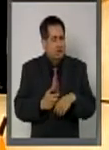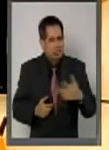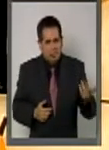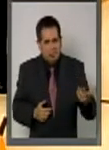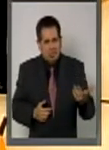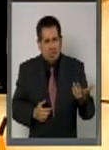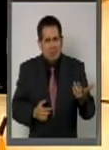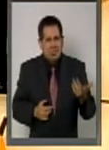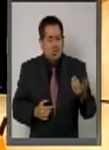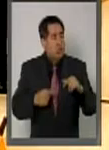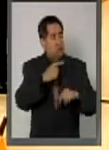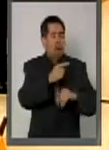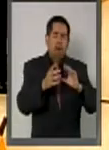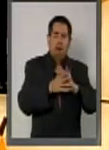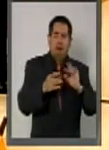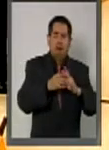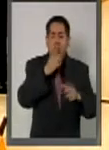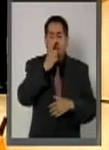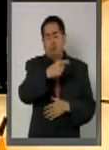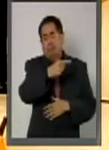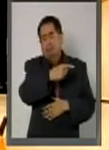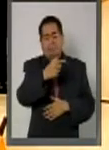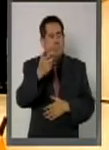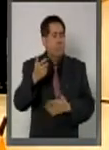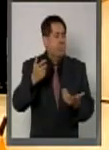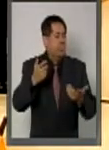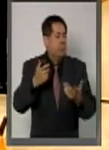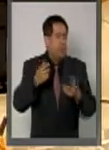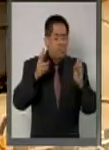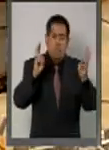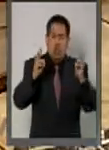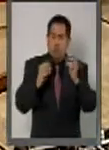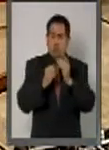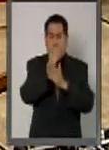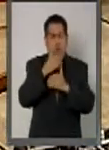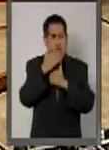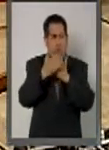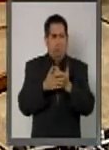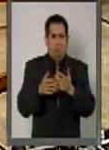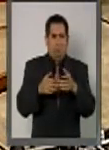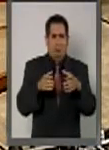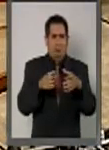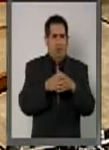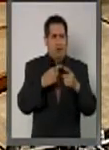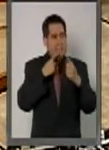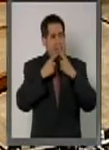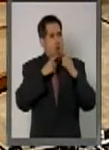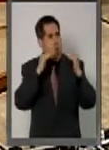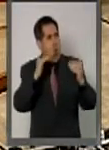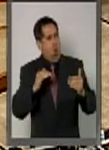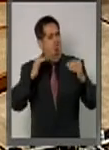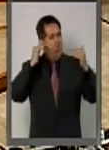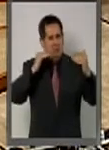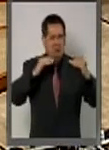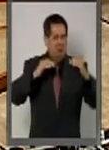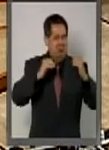¿verdad? Hablan de el nuevo DEAN, el diálogo de alto nivel con los Estados Unidos,